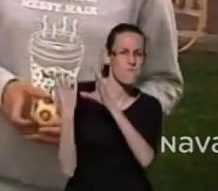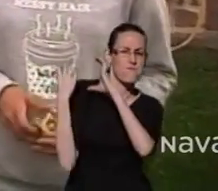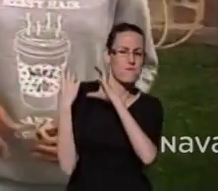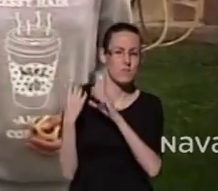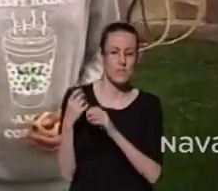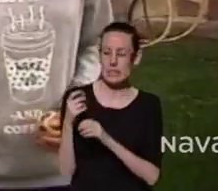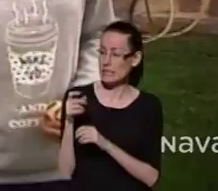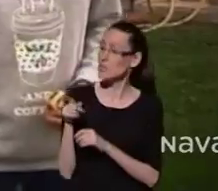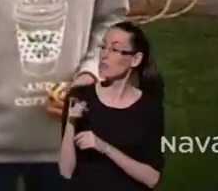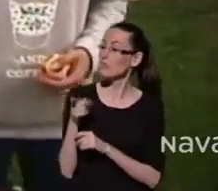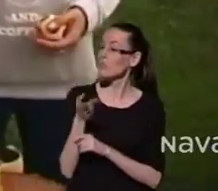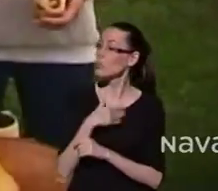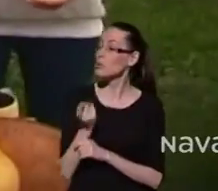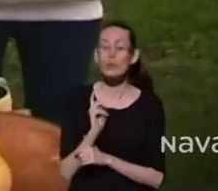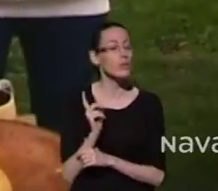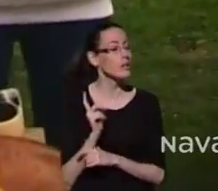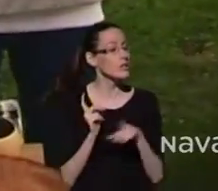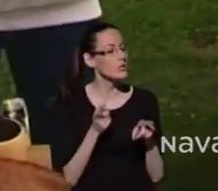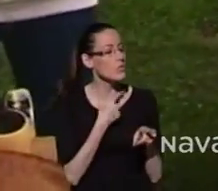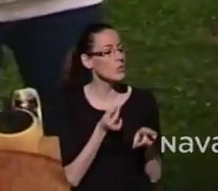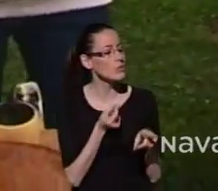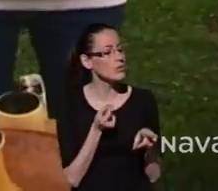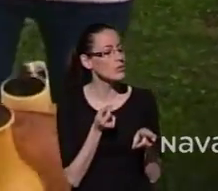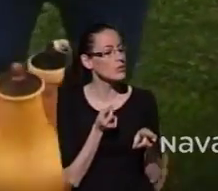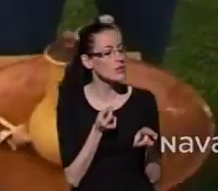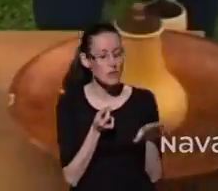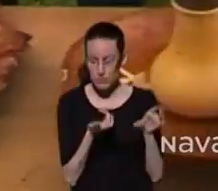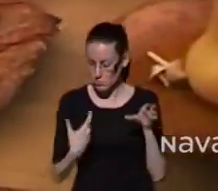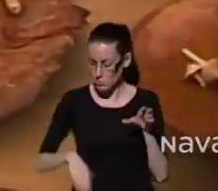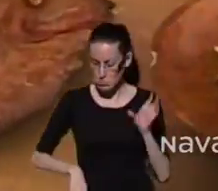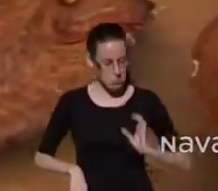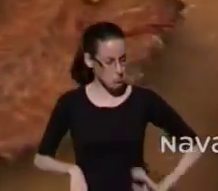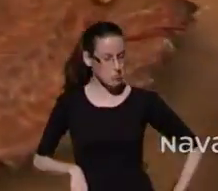¿no? Y esta me gusta.